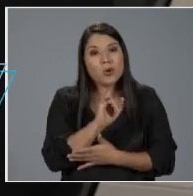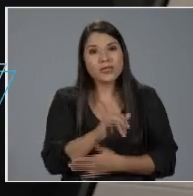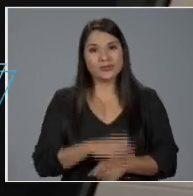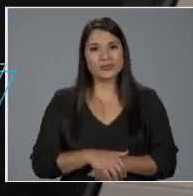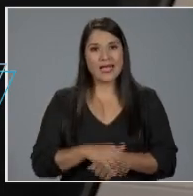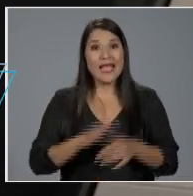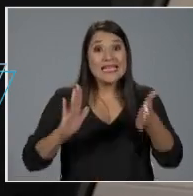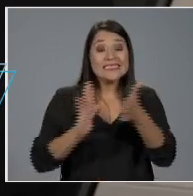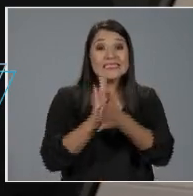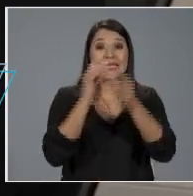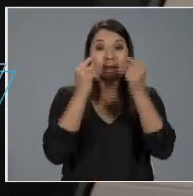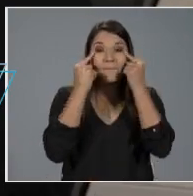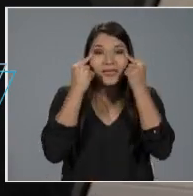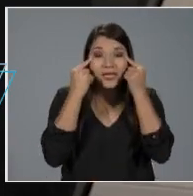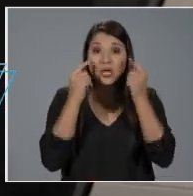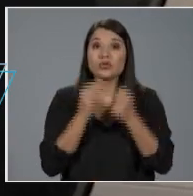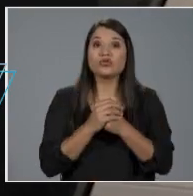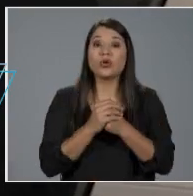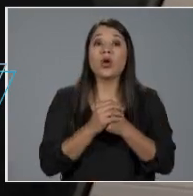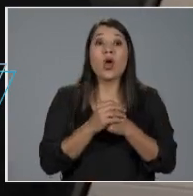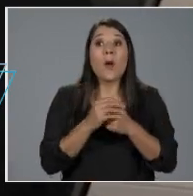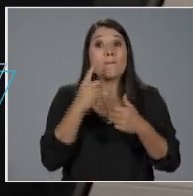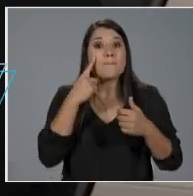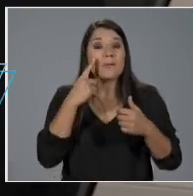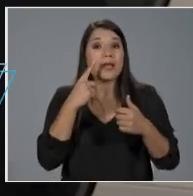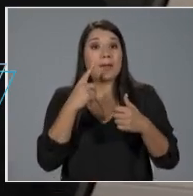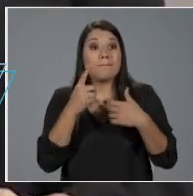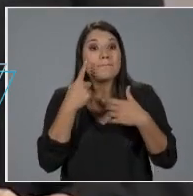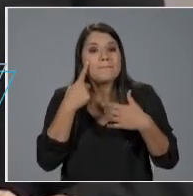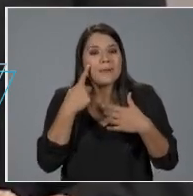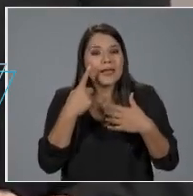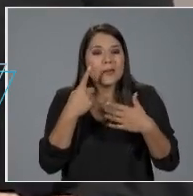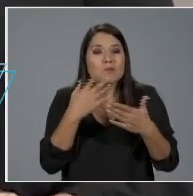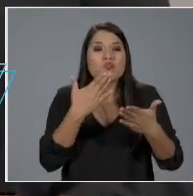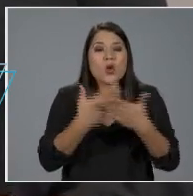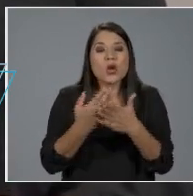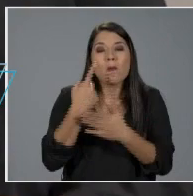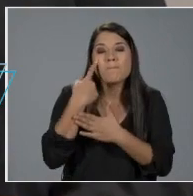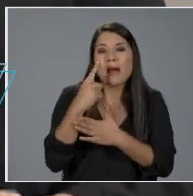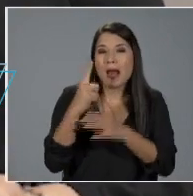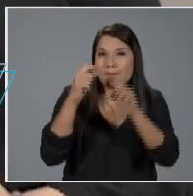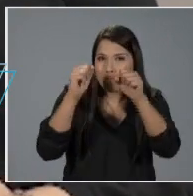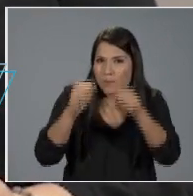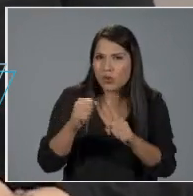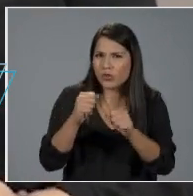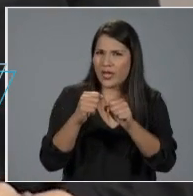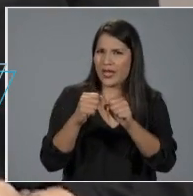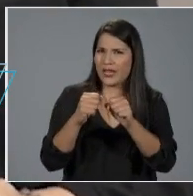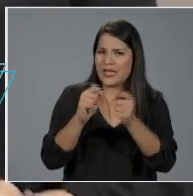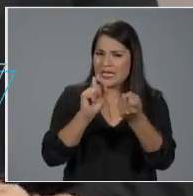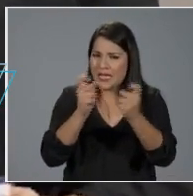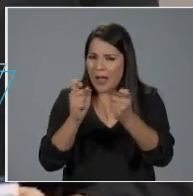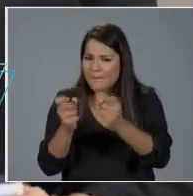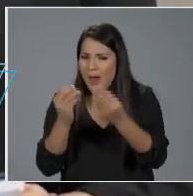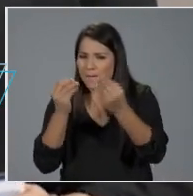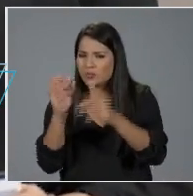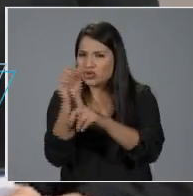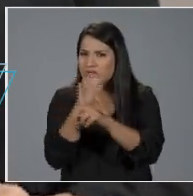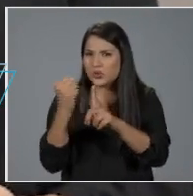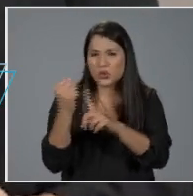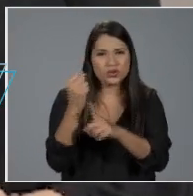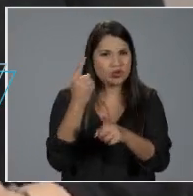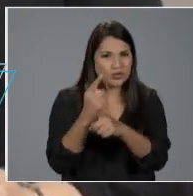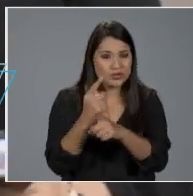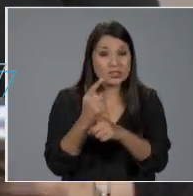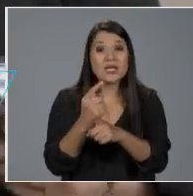el cementazo sirvió, le guste a quien le guste, para mover un montón de situaciones irregulares y de personas, incluido